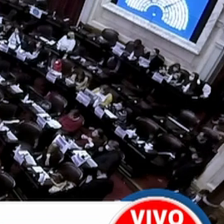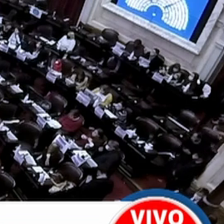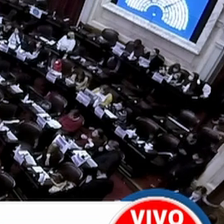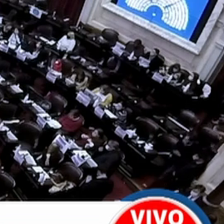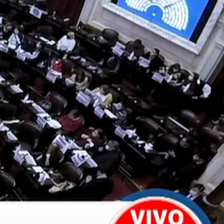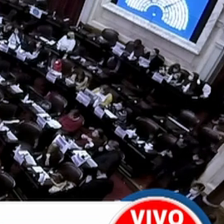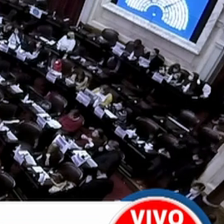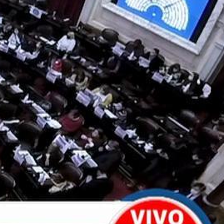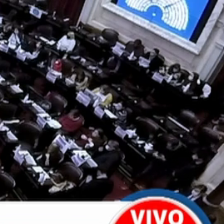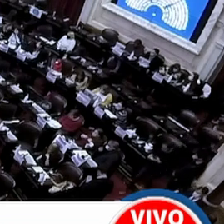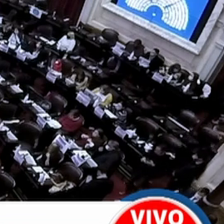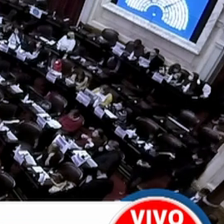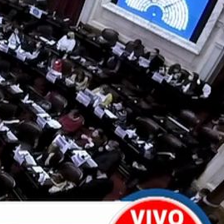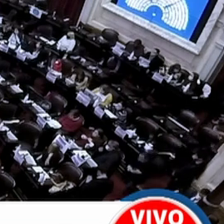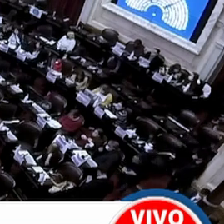i